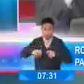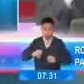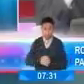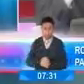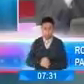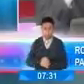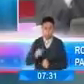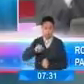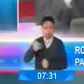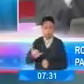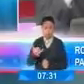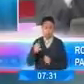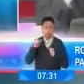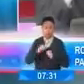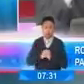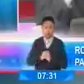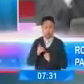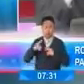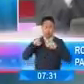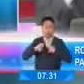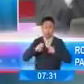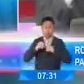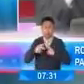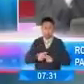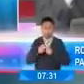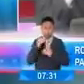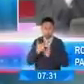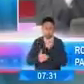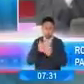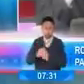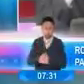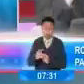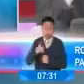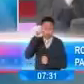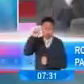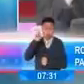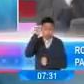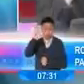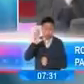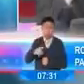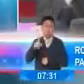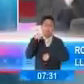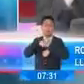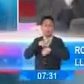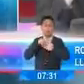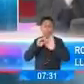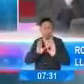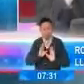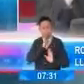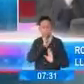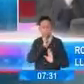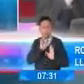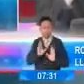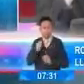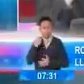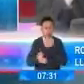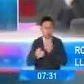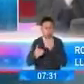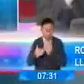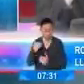manera en la que se tiene que estructurar una investigación. Por eso yo también digo en ese video, tiempo al tiempo, y que la justicia haga